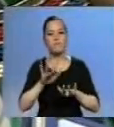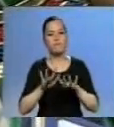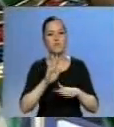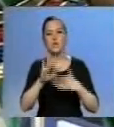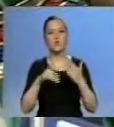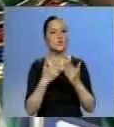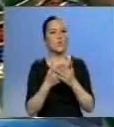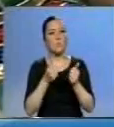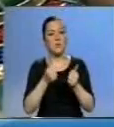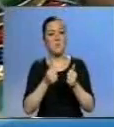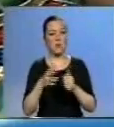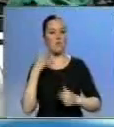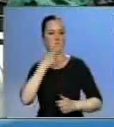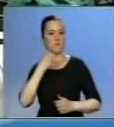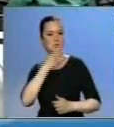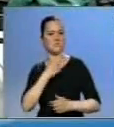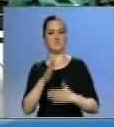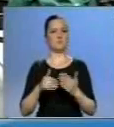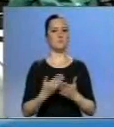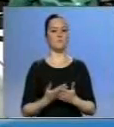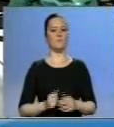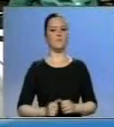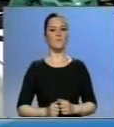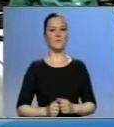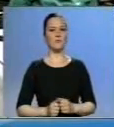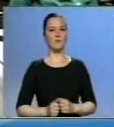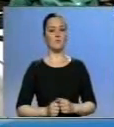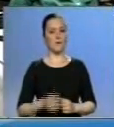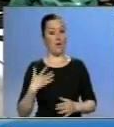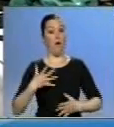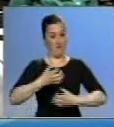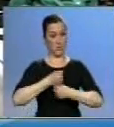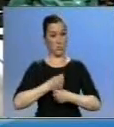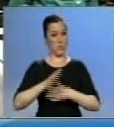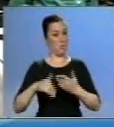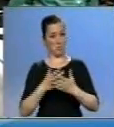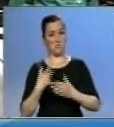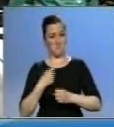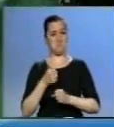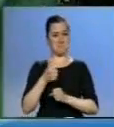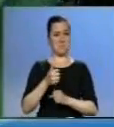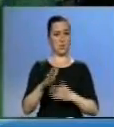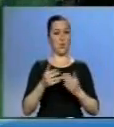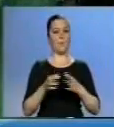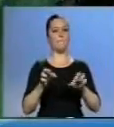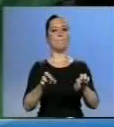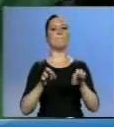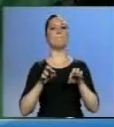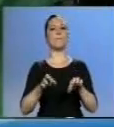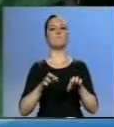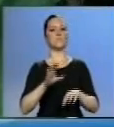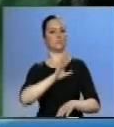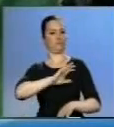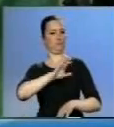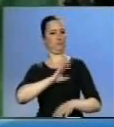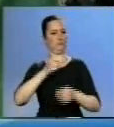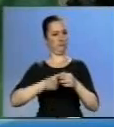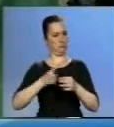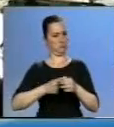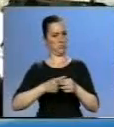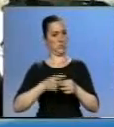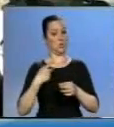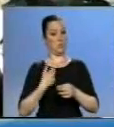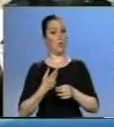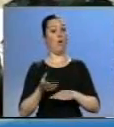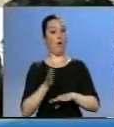desaparecer con mentiras falsas. Aunque inicialmente aseguraron haber solicitado el respectivo permiso al municipio de Quito, dieron a conocer que el